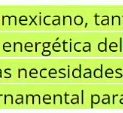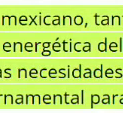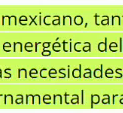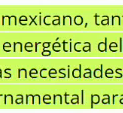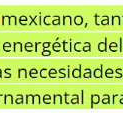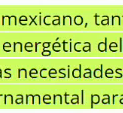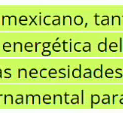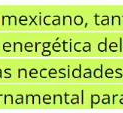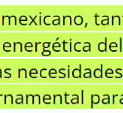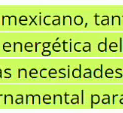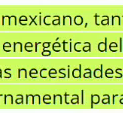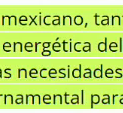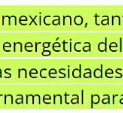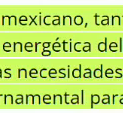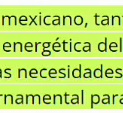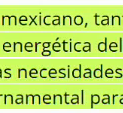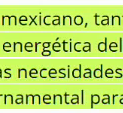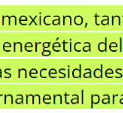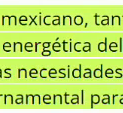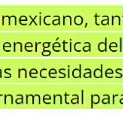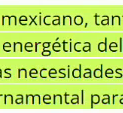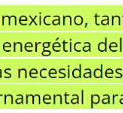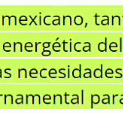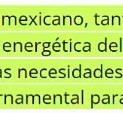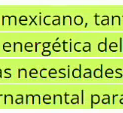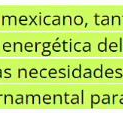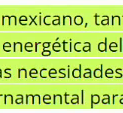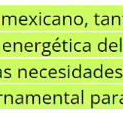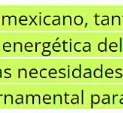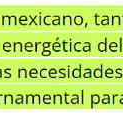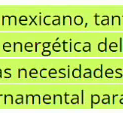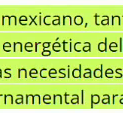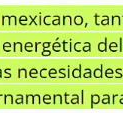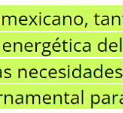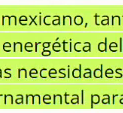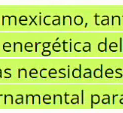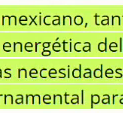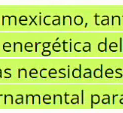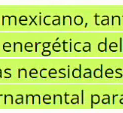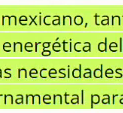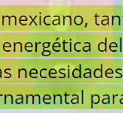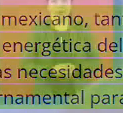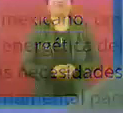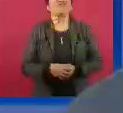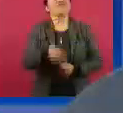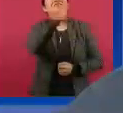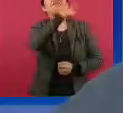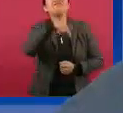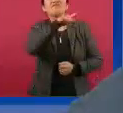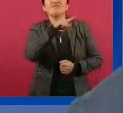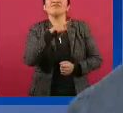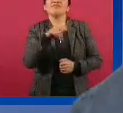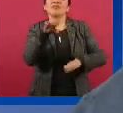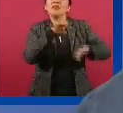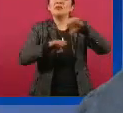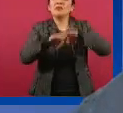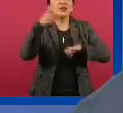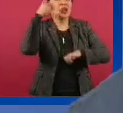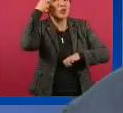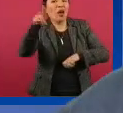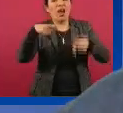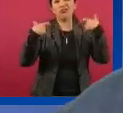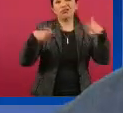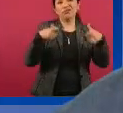completamente las necesidades de decir siguen manteniendo cierta cautela de parte de standars and poor's digo sí no si no